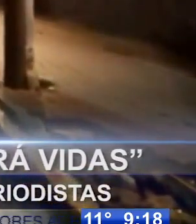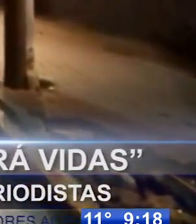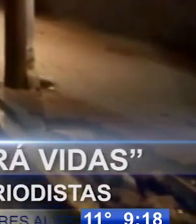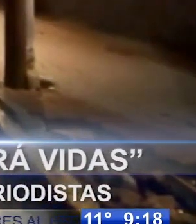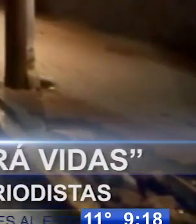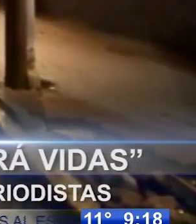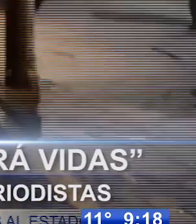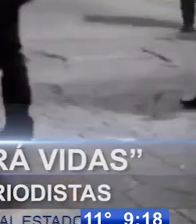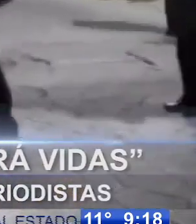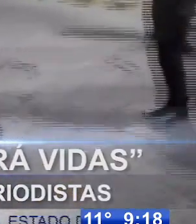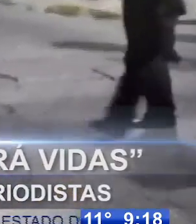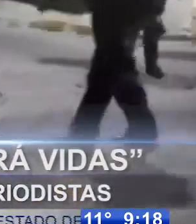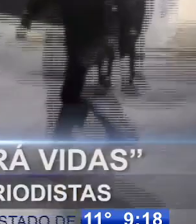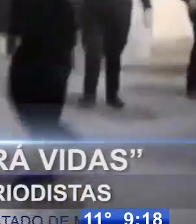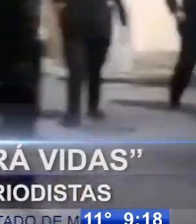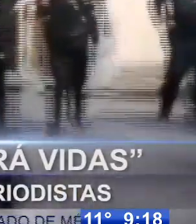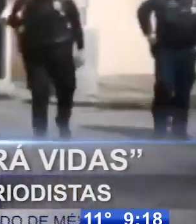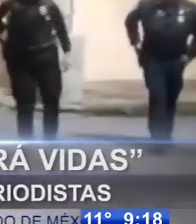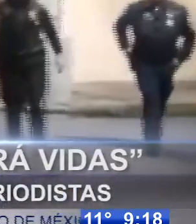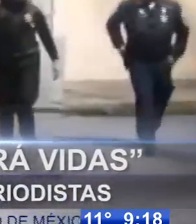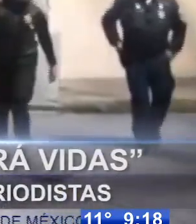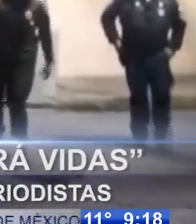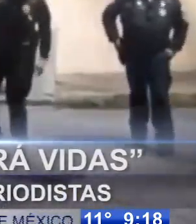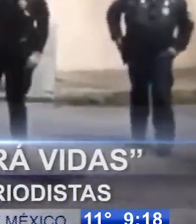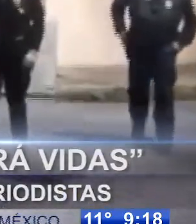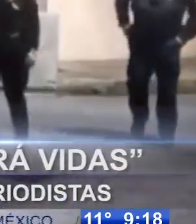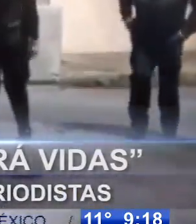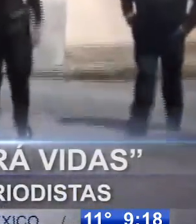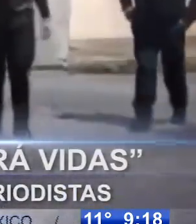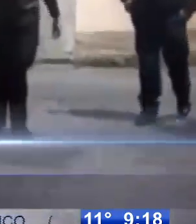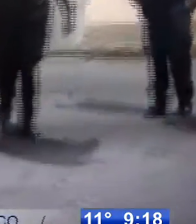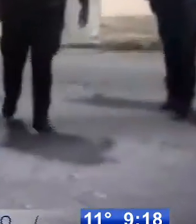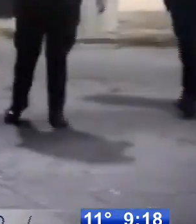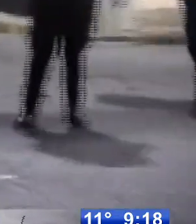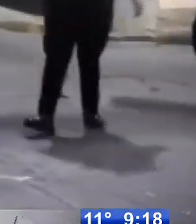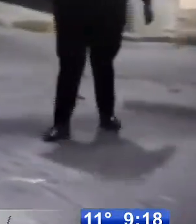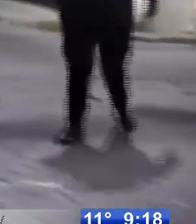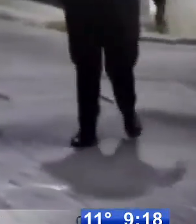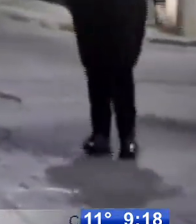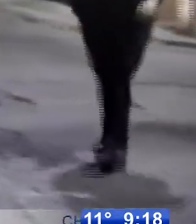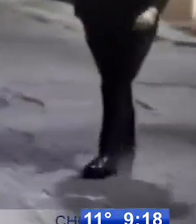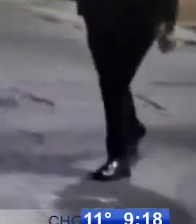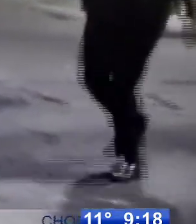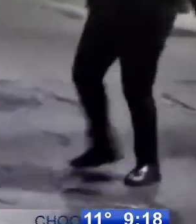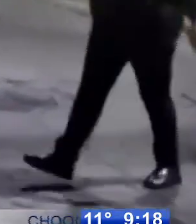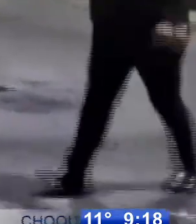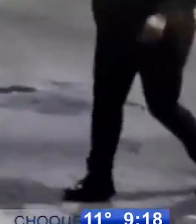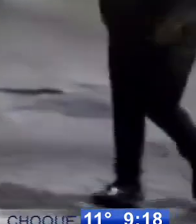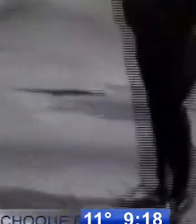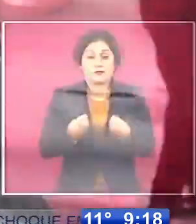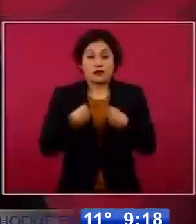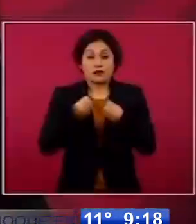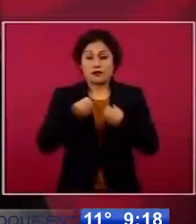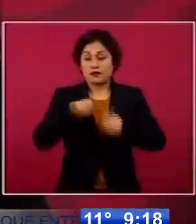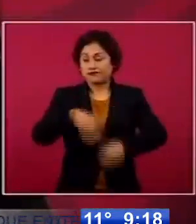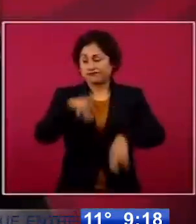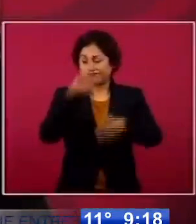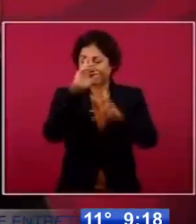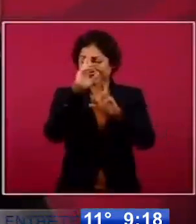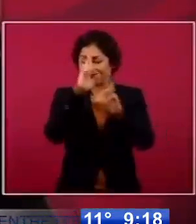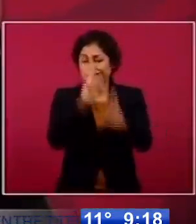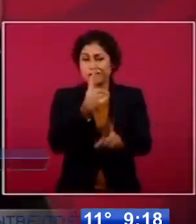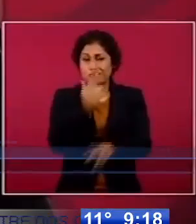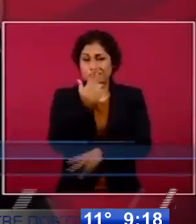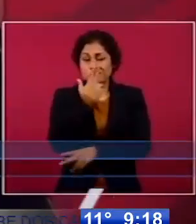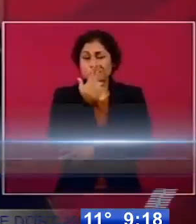comunicador durante su conferencia matutina de este viernes, al tiempo que reprobó los hechos que, reiteró, ya son investigados. Entonces,